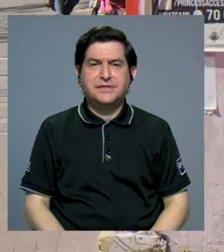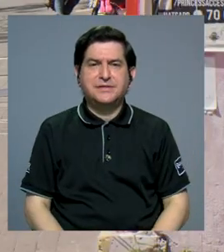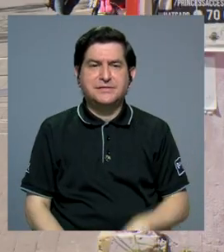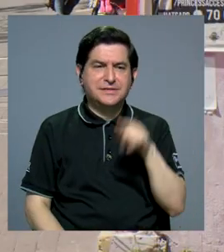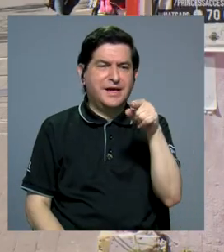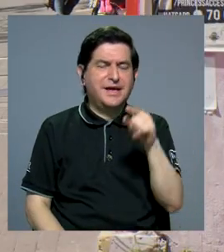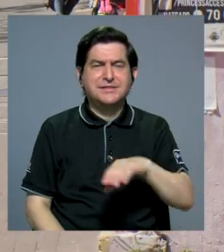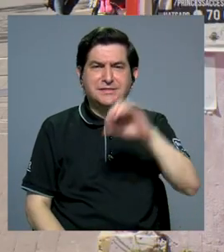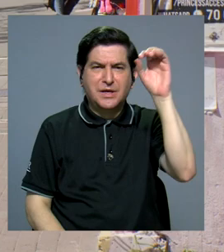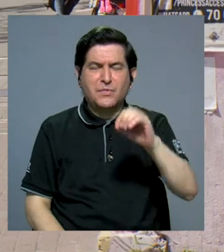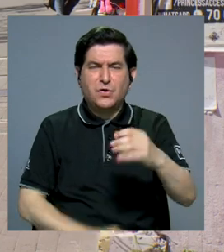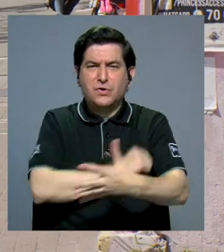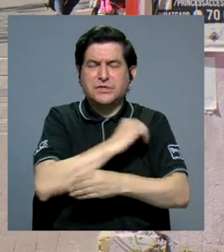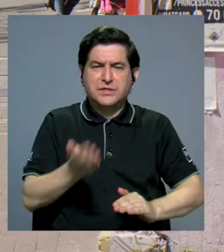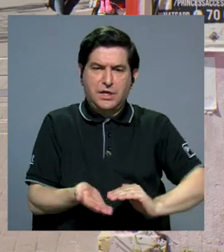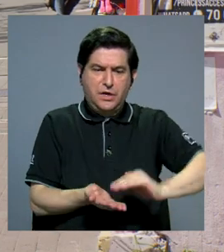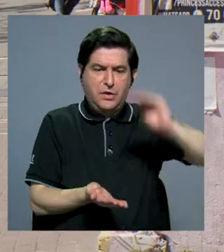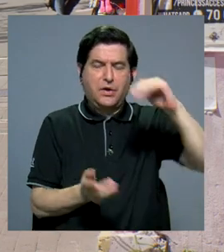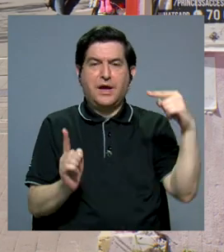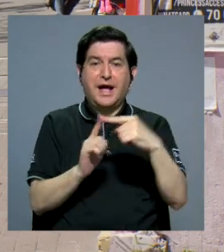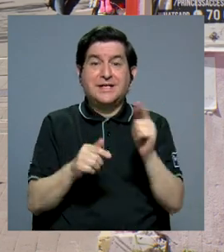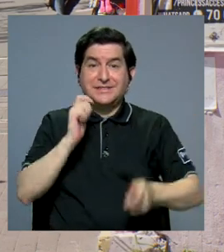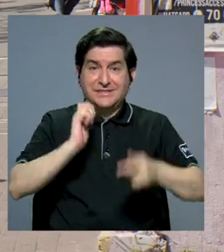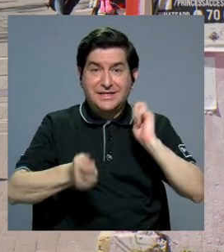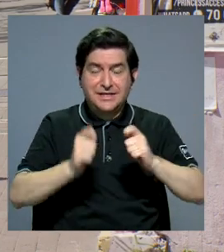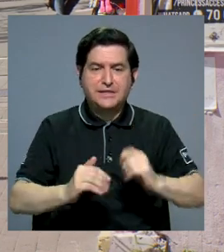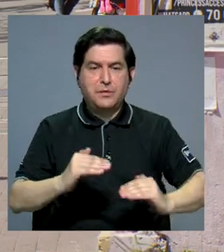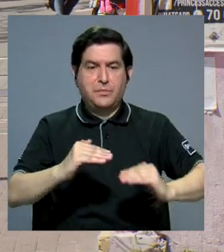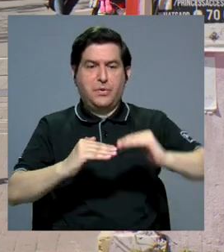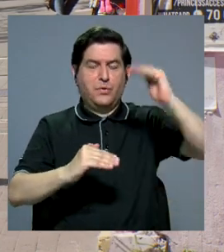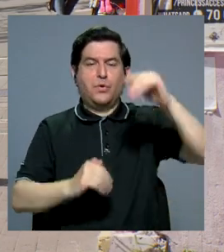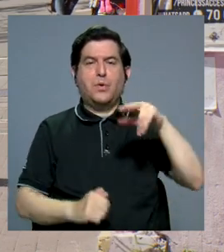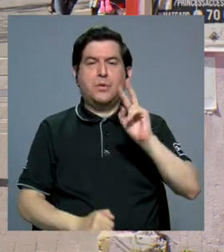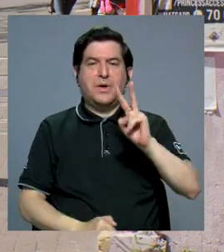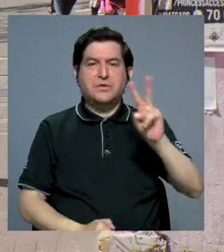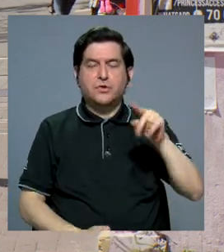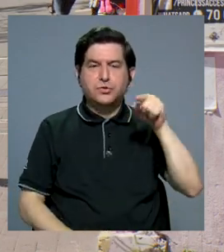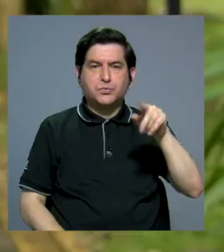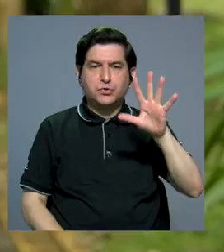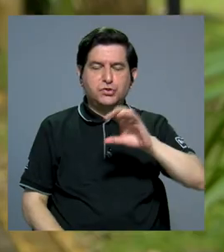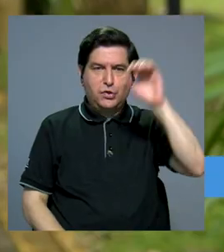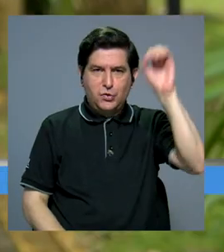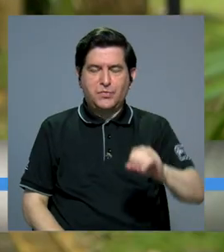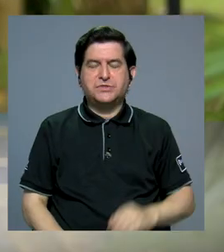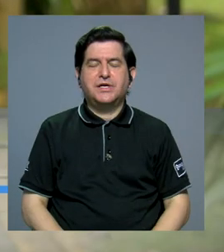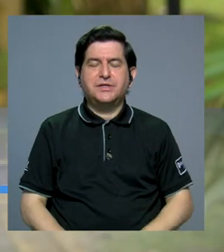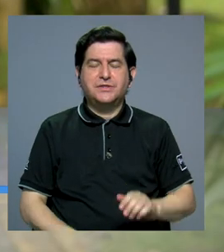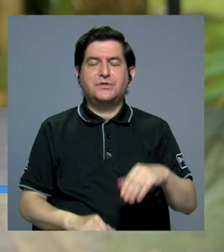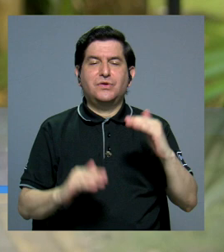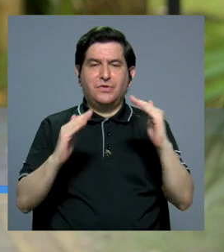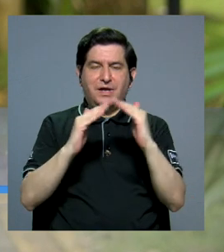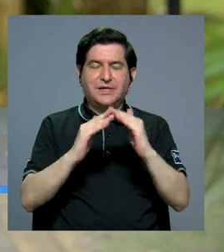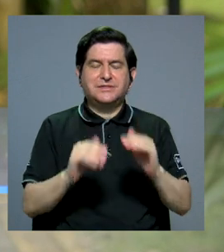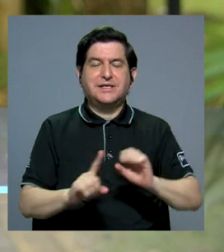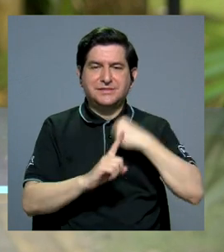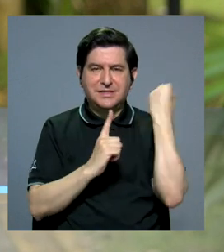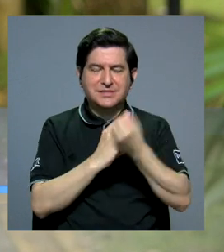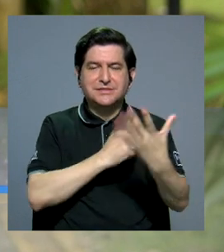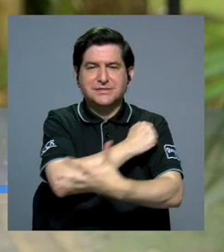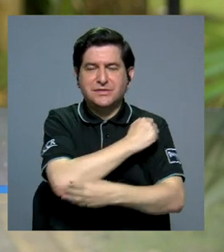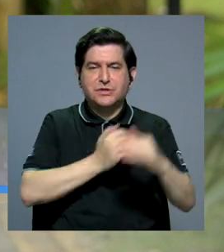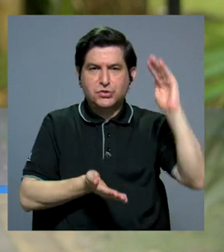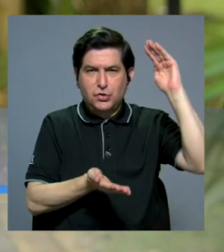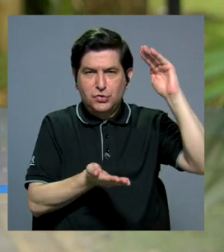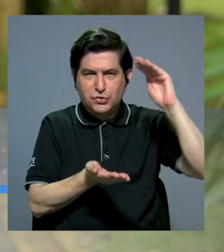Y esta tasa de pobreza en los hogares siguió aumentando hasta llegar a septiembre, que fue el punto más alto, con un 22.5% de hogares en condición de pobreza.